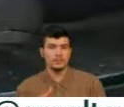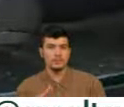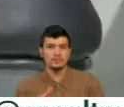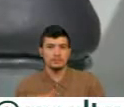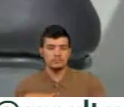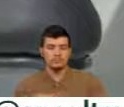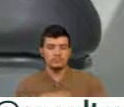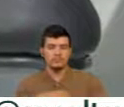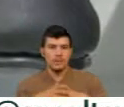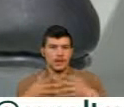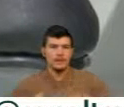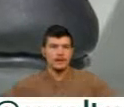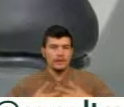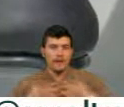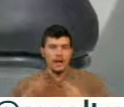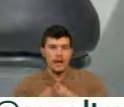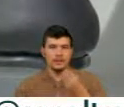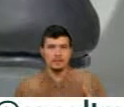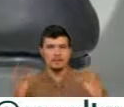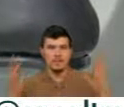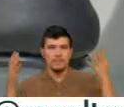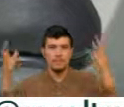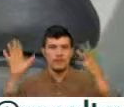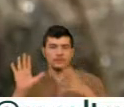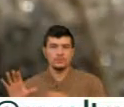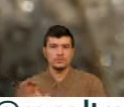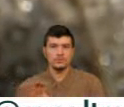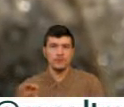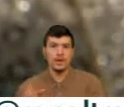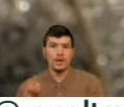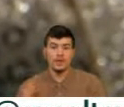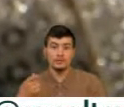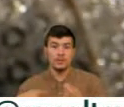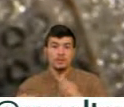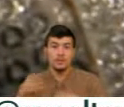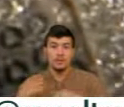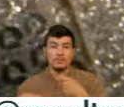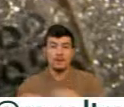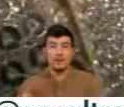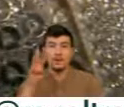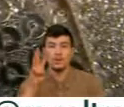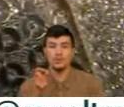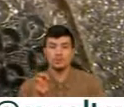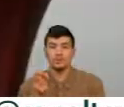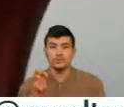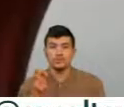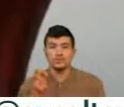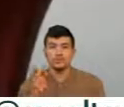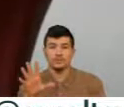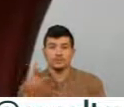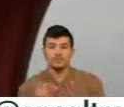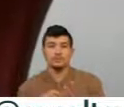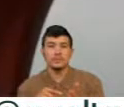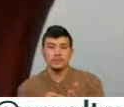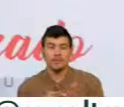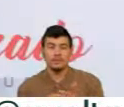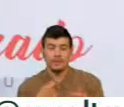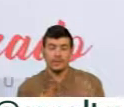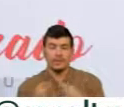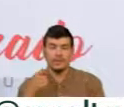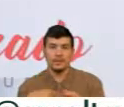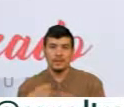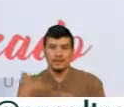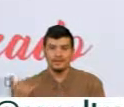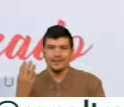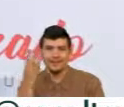de la feria que se realiza en esta ciudad ellos aspiran a vender más de 800 mil pares de calzado en estos tres días en